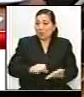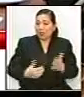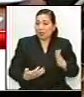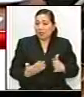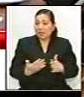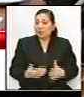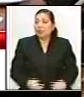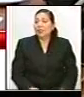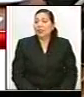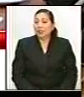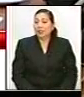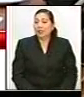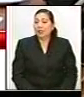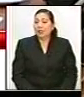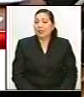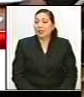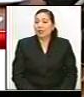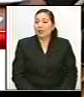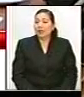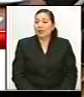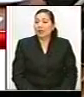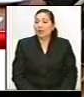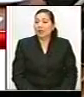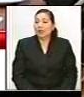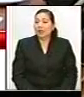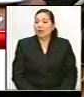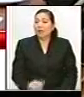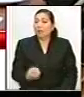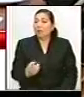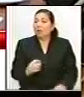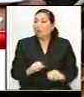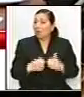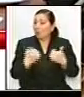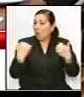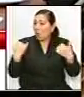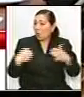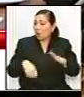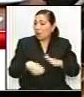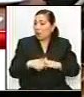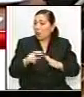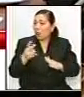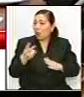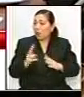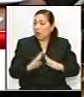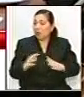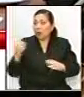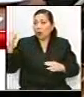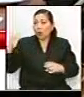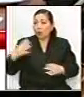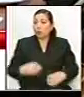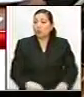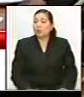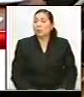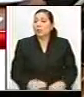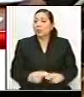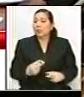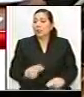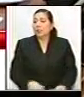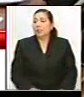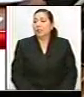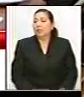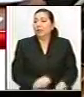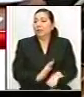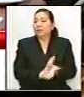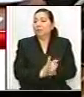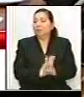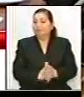agarré, lo hice. Con su losa deportiva y 2.000 watts de luz. ¿Cuánto le costó a los vecinos? Nada.